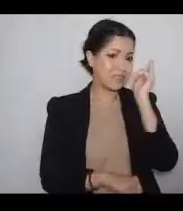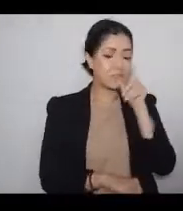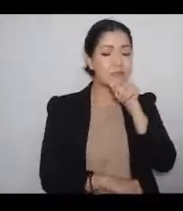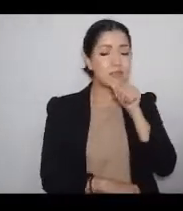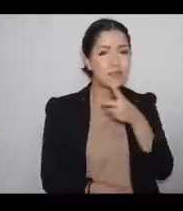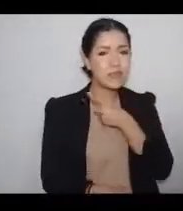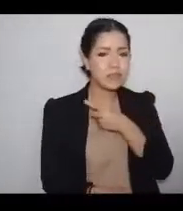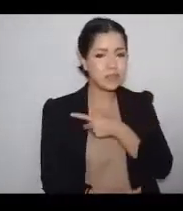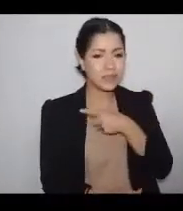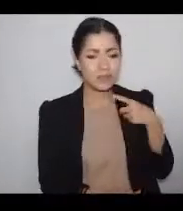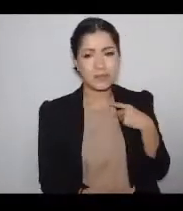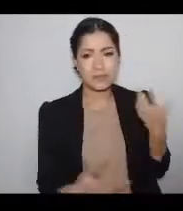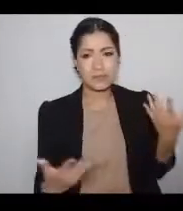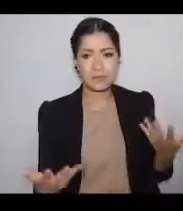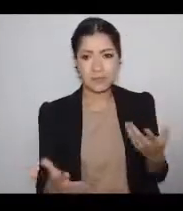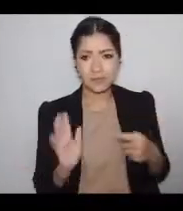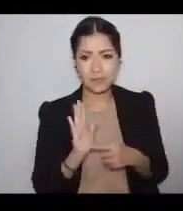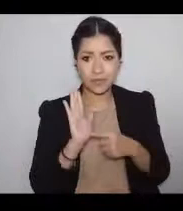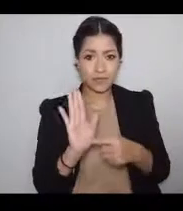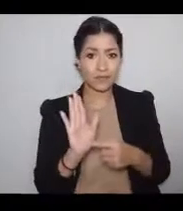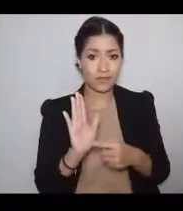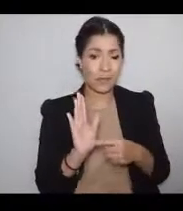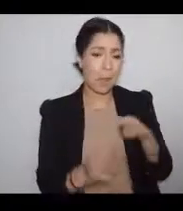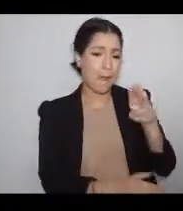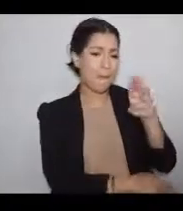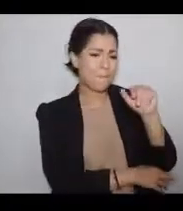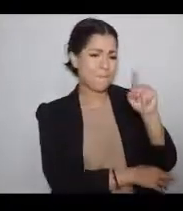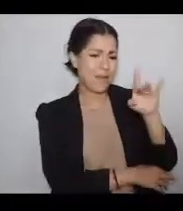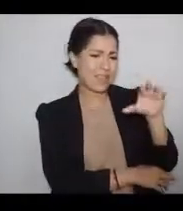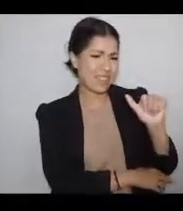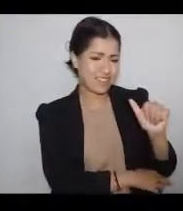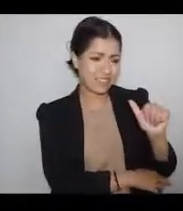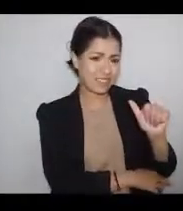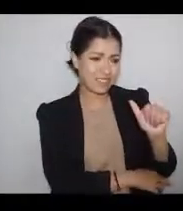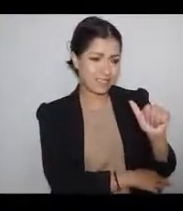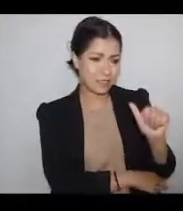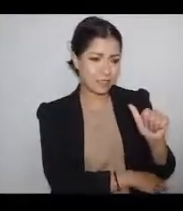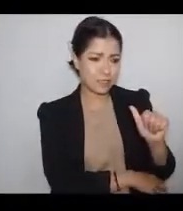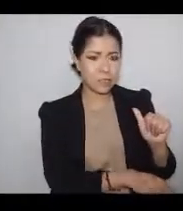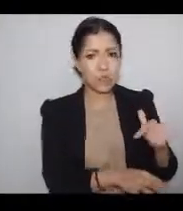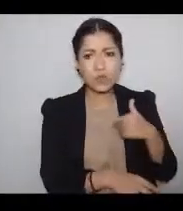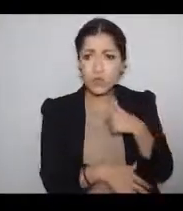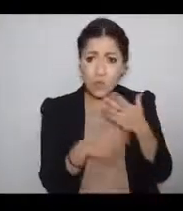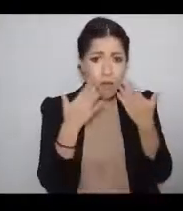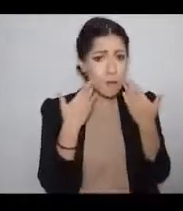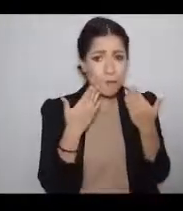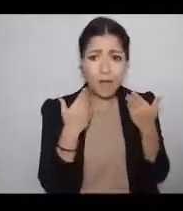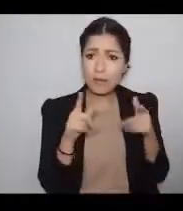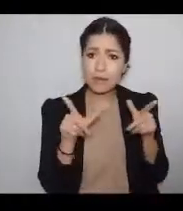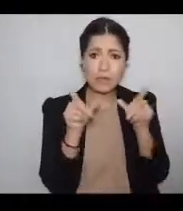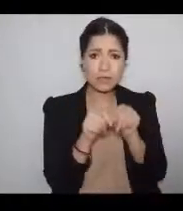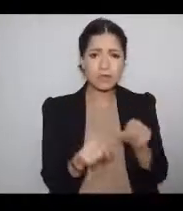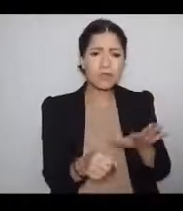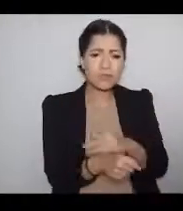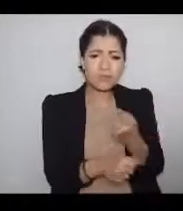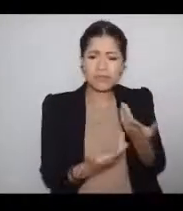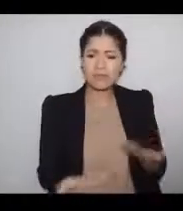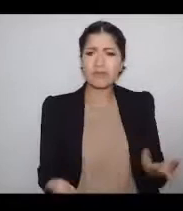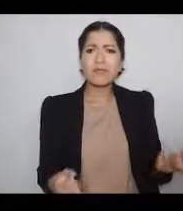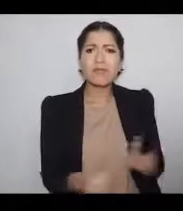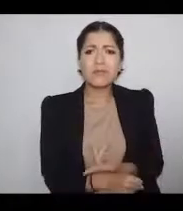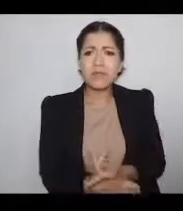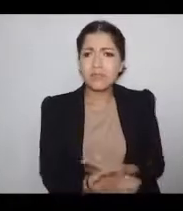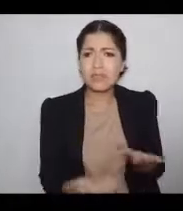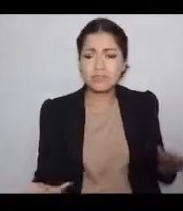a toda tu banda. Así le dices, ¿no? ¡Banda! ¡Qué amable, cajón! ¿Por qué te maldijas así? Estoy